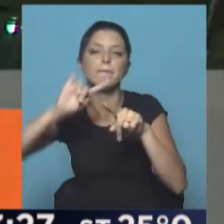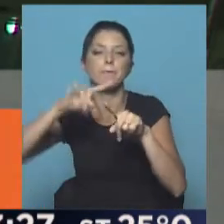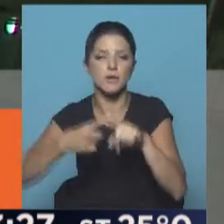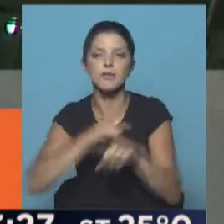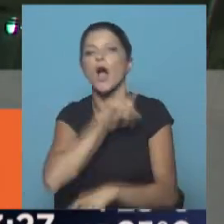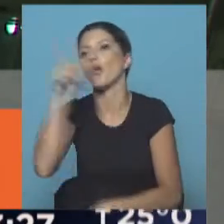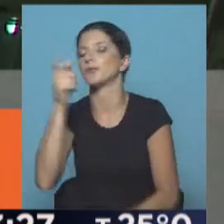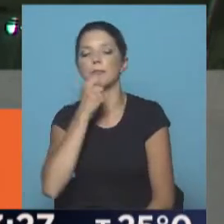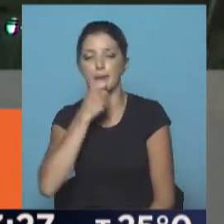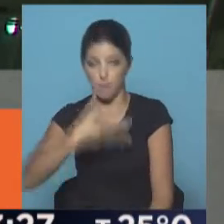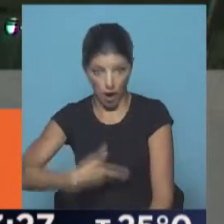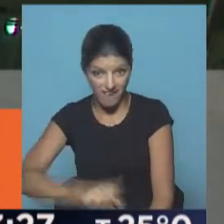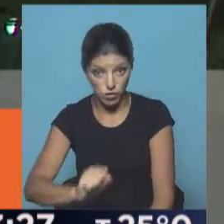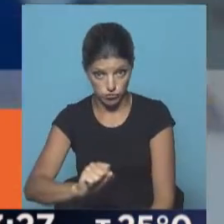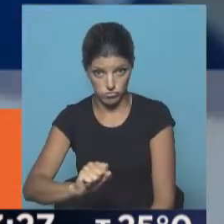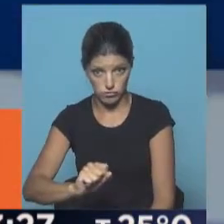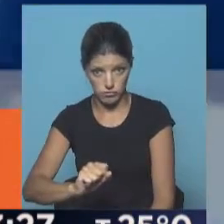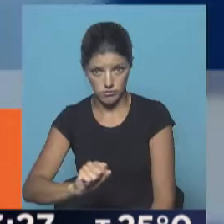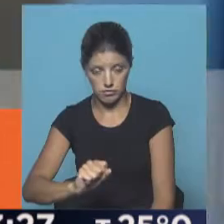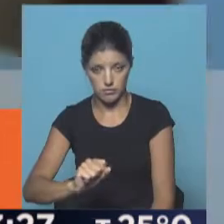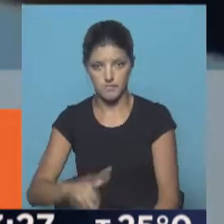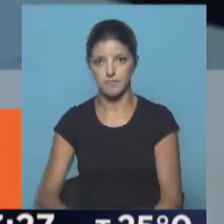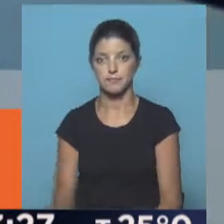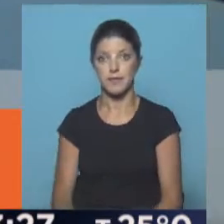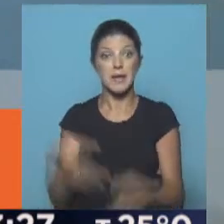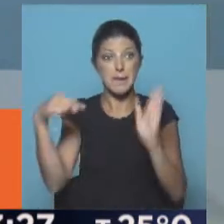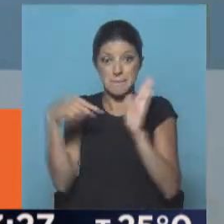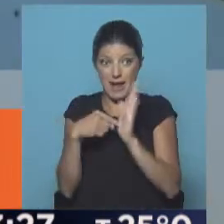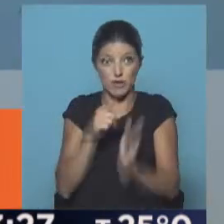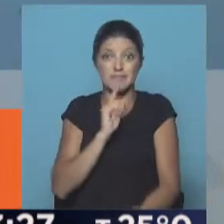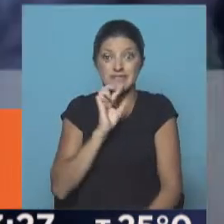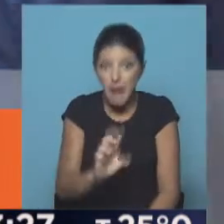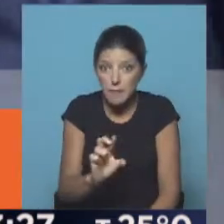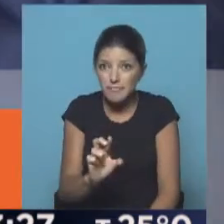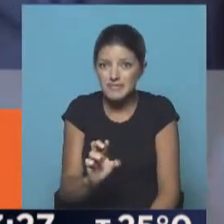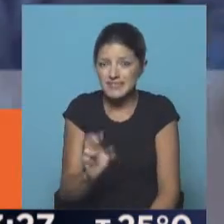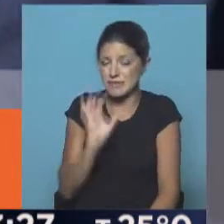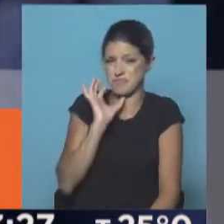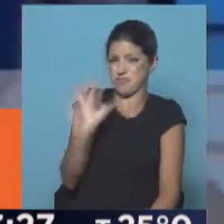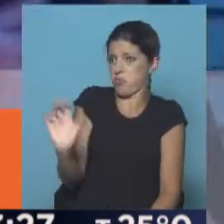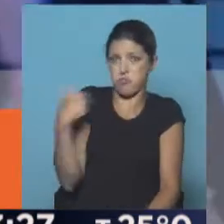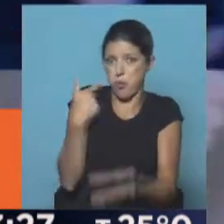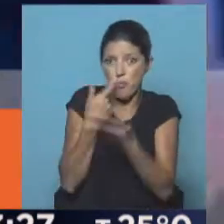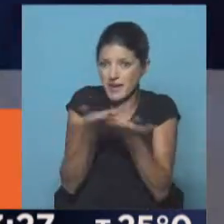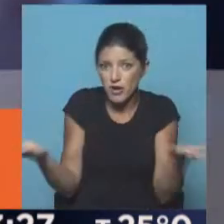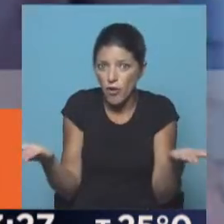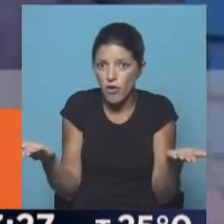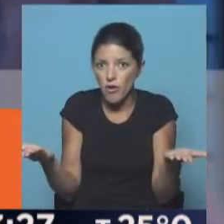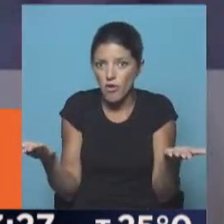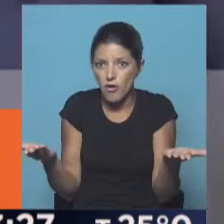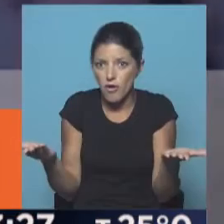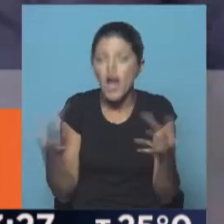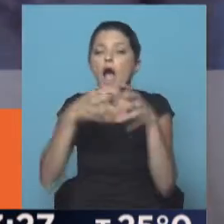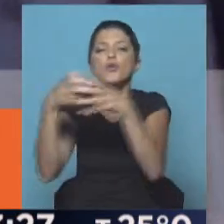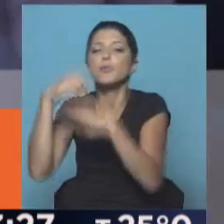contra el aborto, pero Trump desprecia públicamente a una serie de